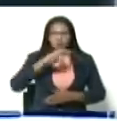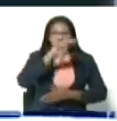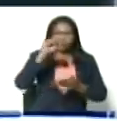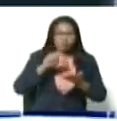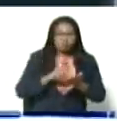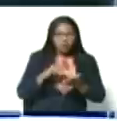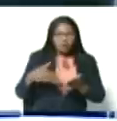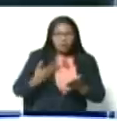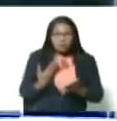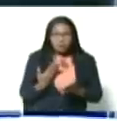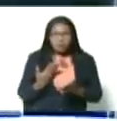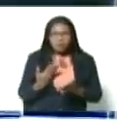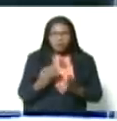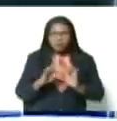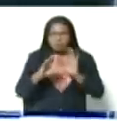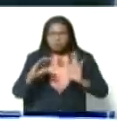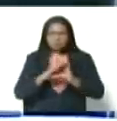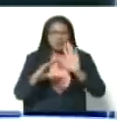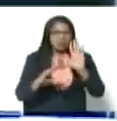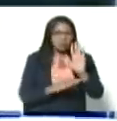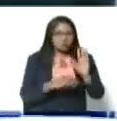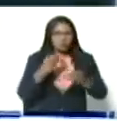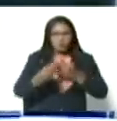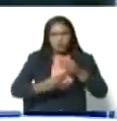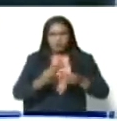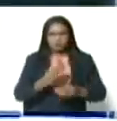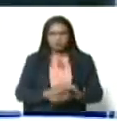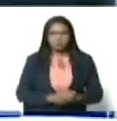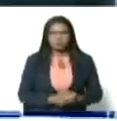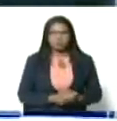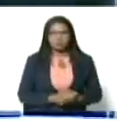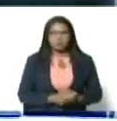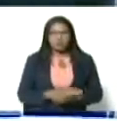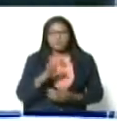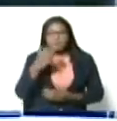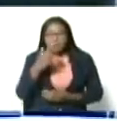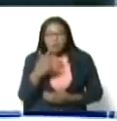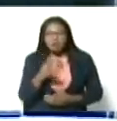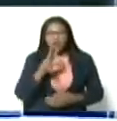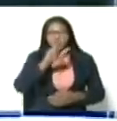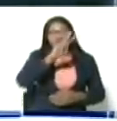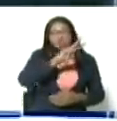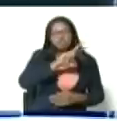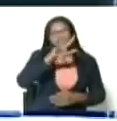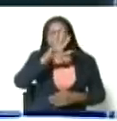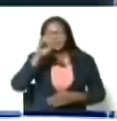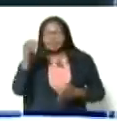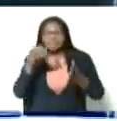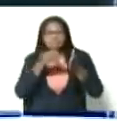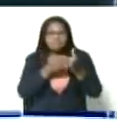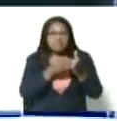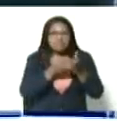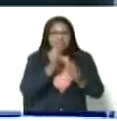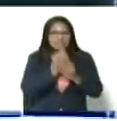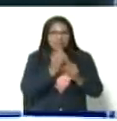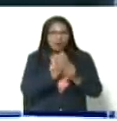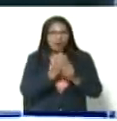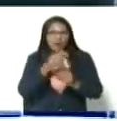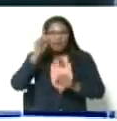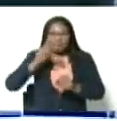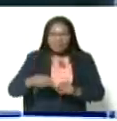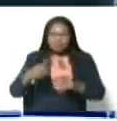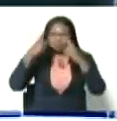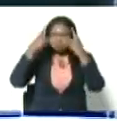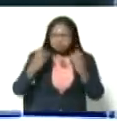para que se pasen por este curso. Estamos estimando uno aproximado de 250 mil trabajadores que van a tener que